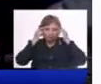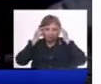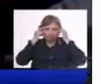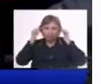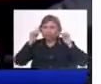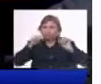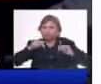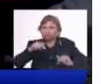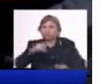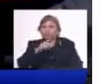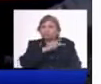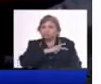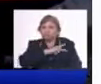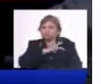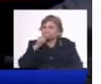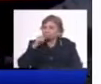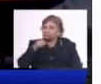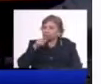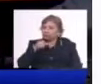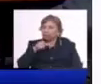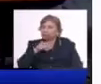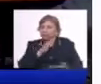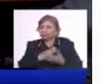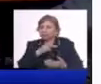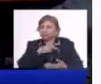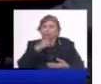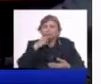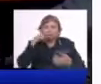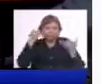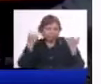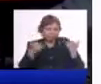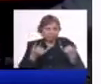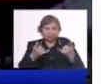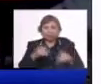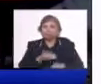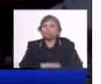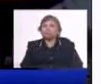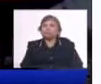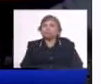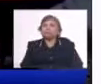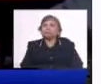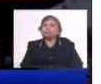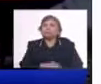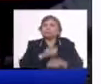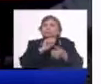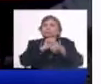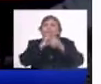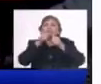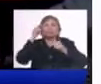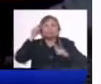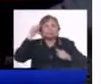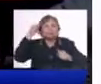Popular justamente es esa. La preocupación de Fuerza Popular hoy en día se